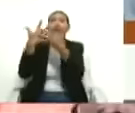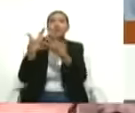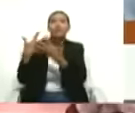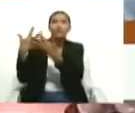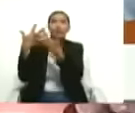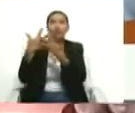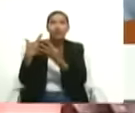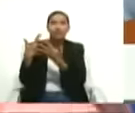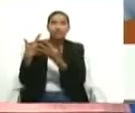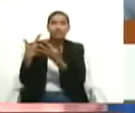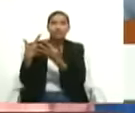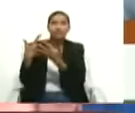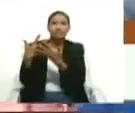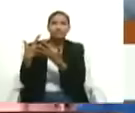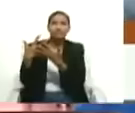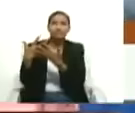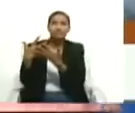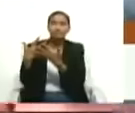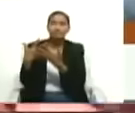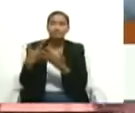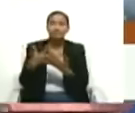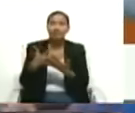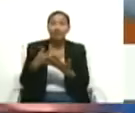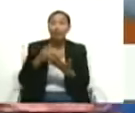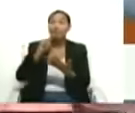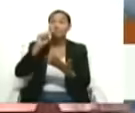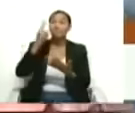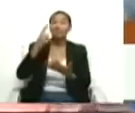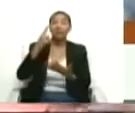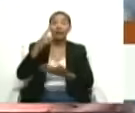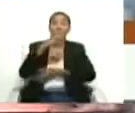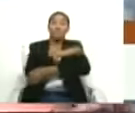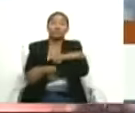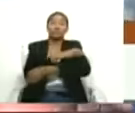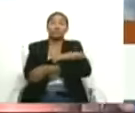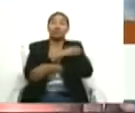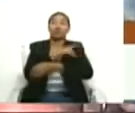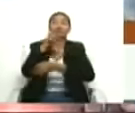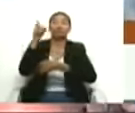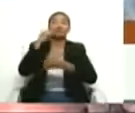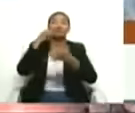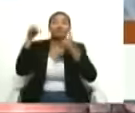paso sin que llamen primero para que le den las órdenes.